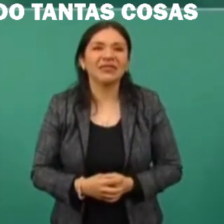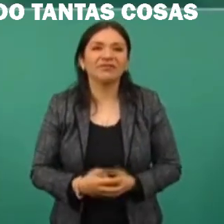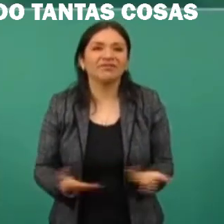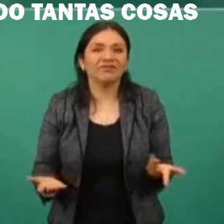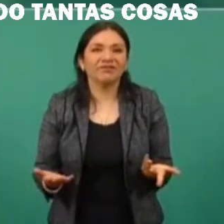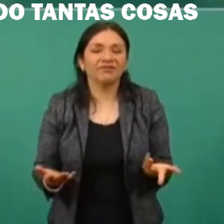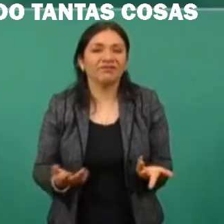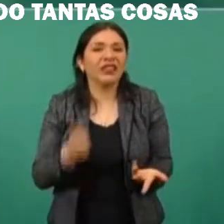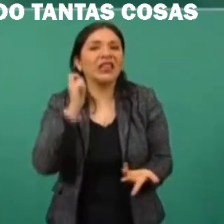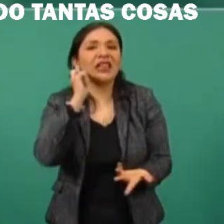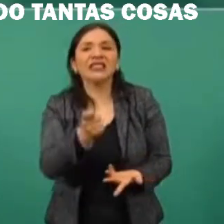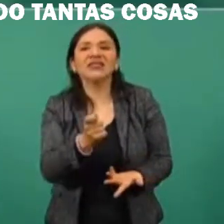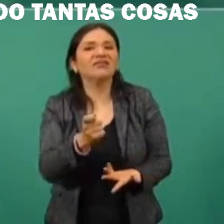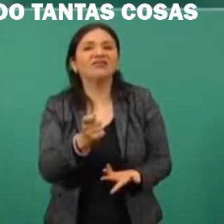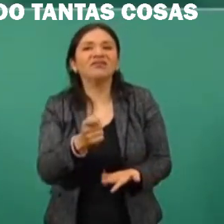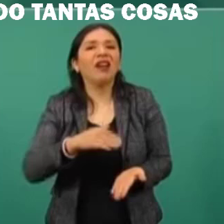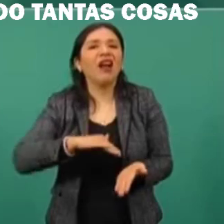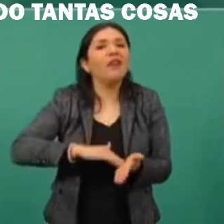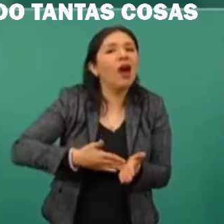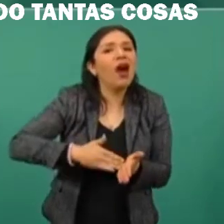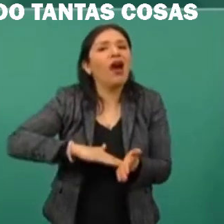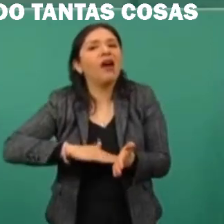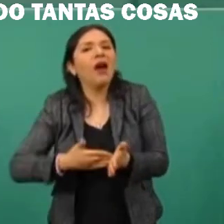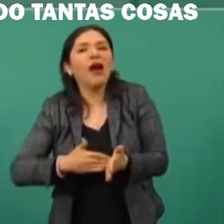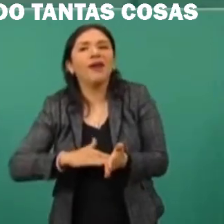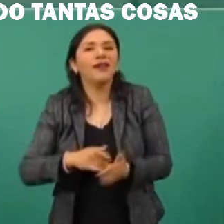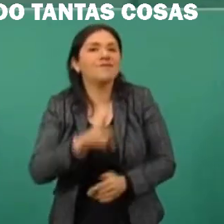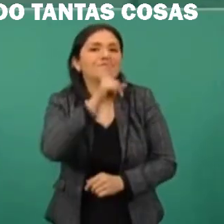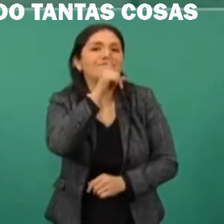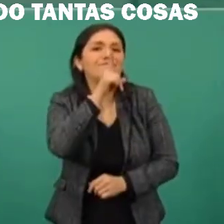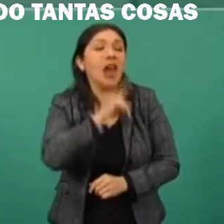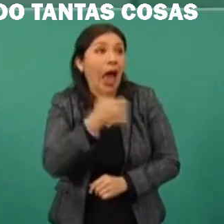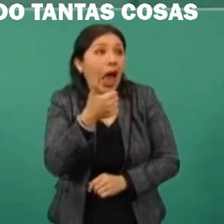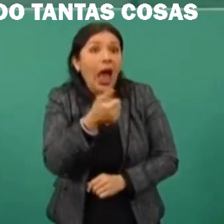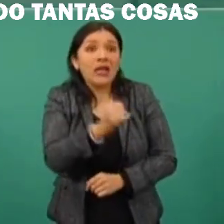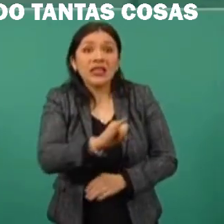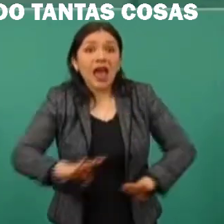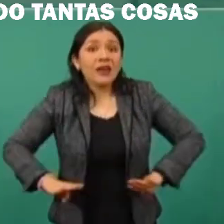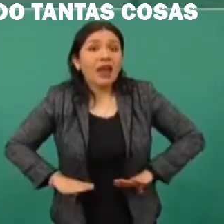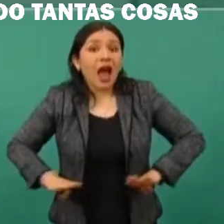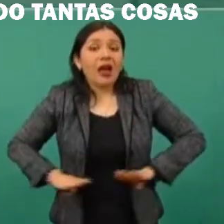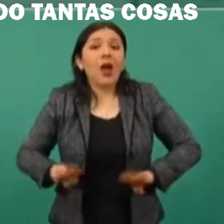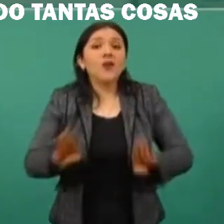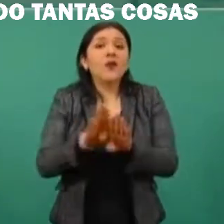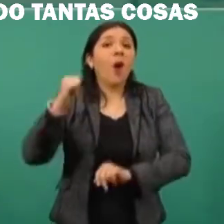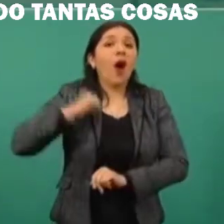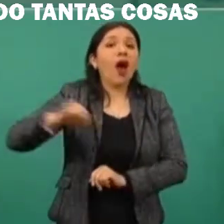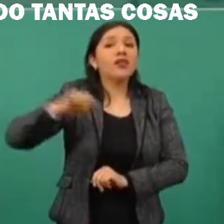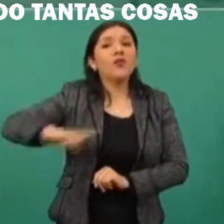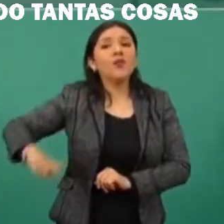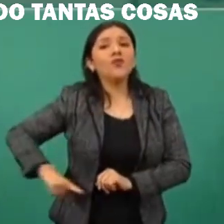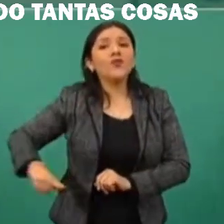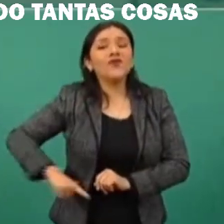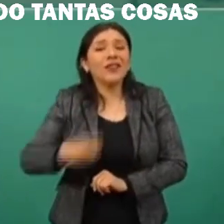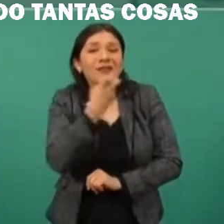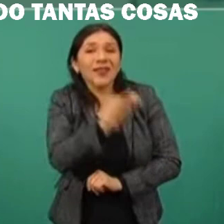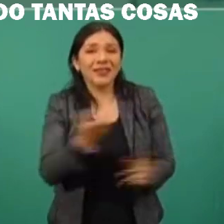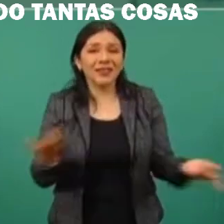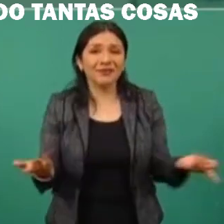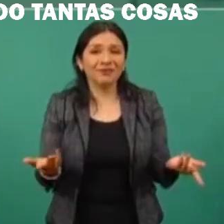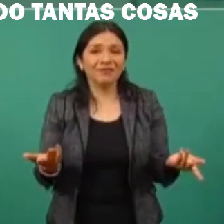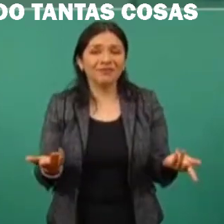que todo era una farsa, porque esa era una de las características del antiguo régimen,